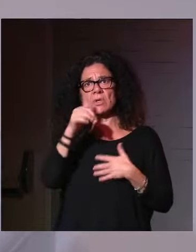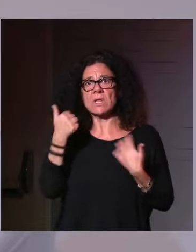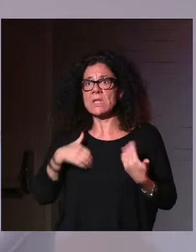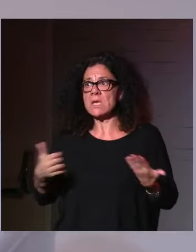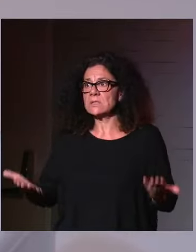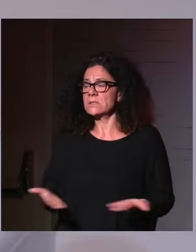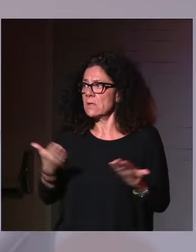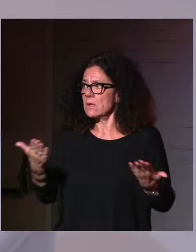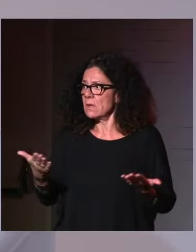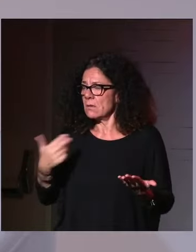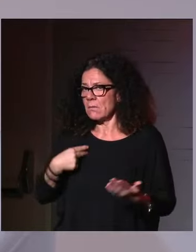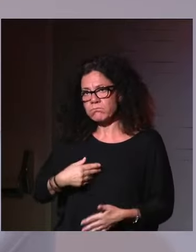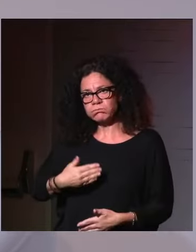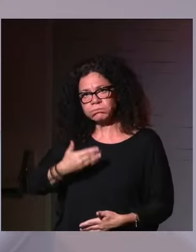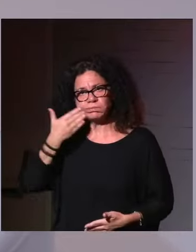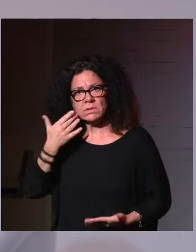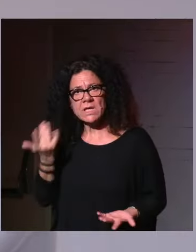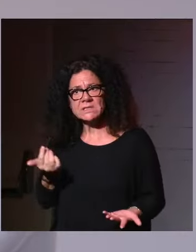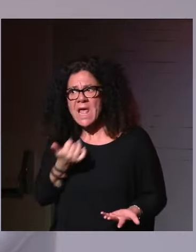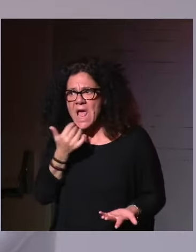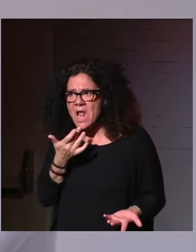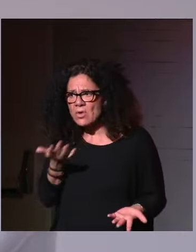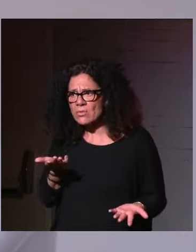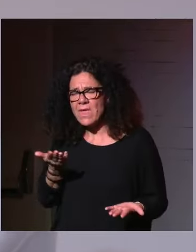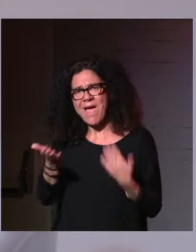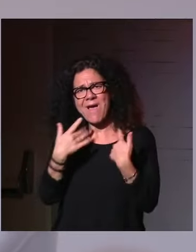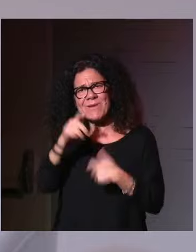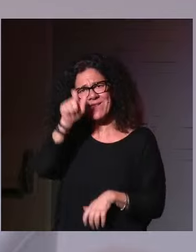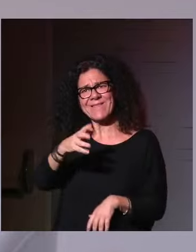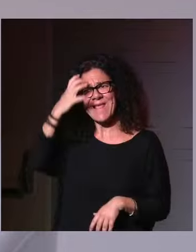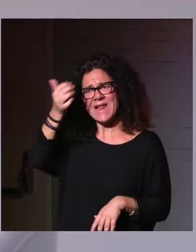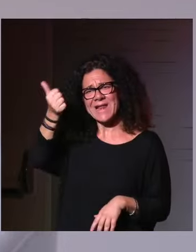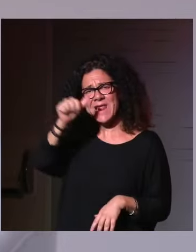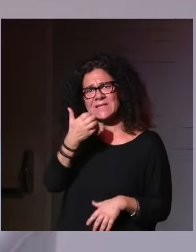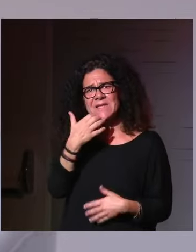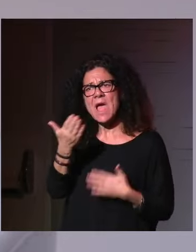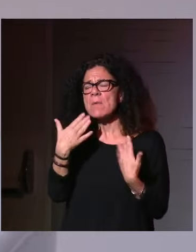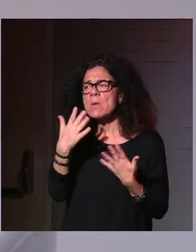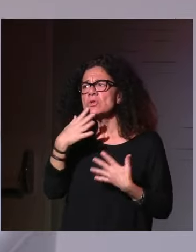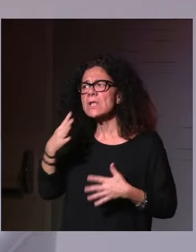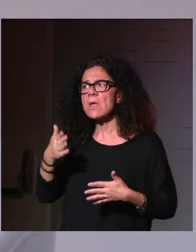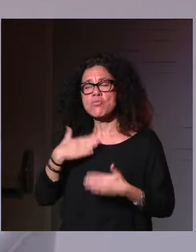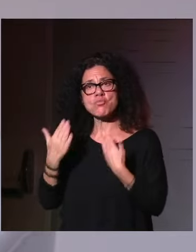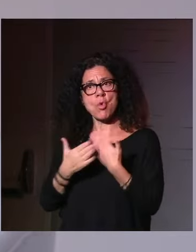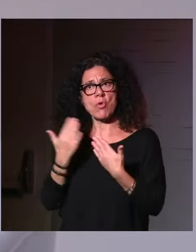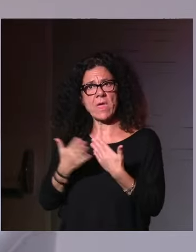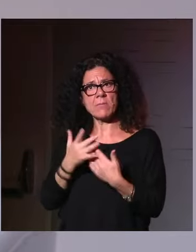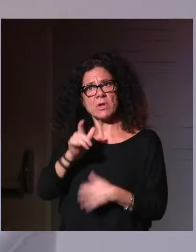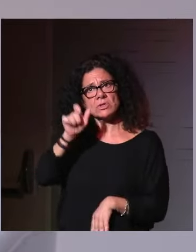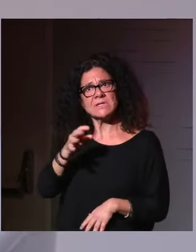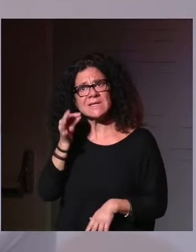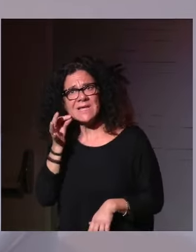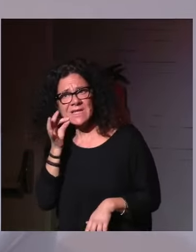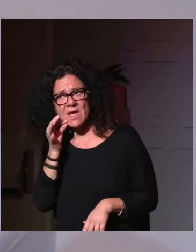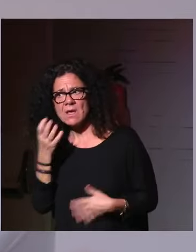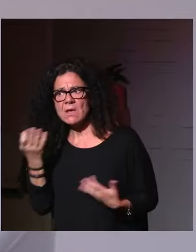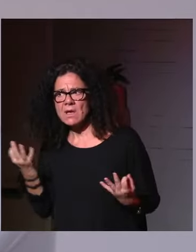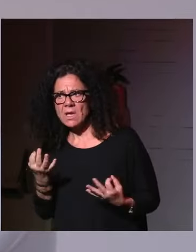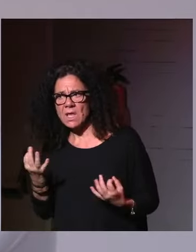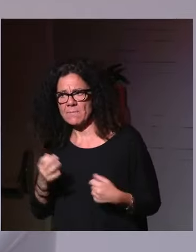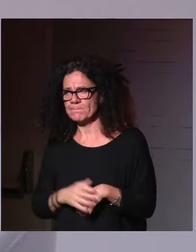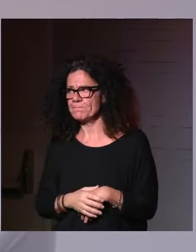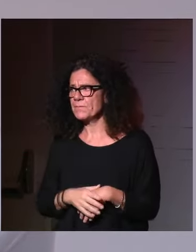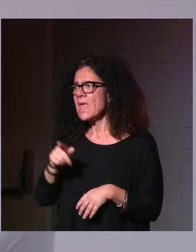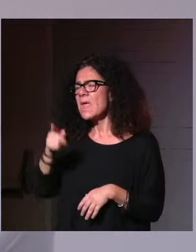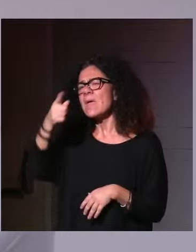hasta hacemos gala de ella es frívolo que hablar del Rey cuando hablamos de moda pero no es frívolo hablar de ella cuando hablamos de moda eh y